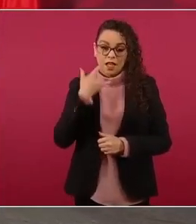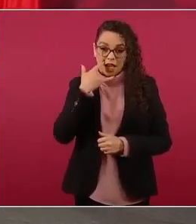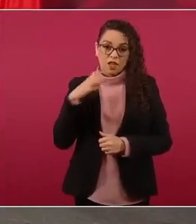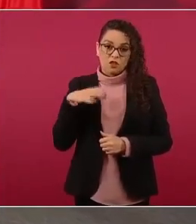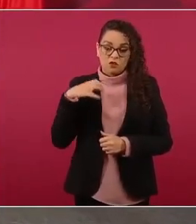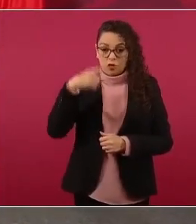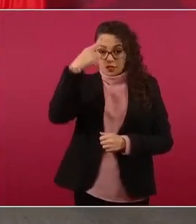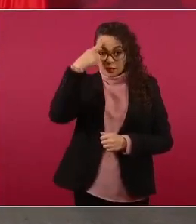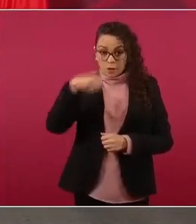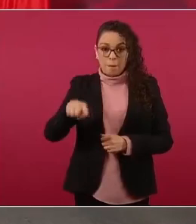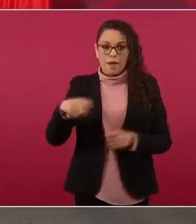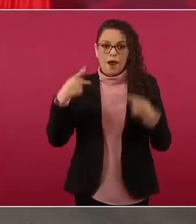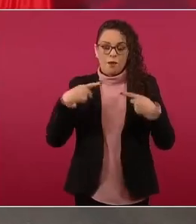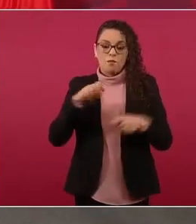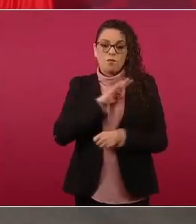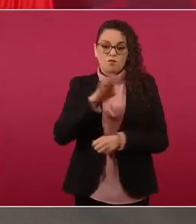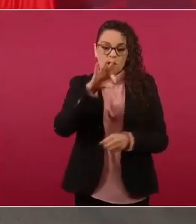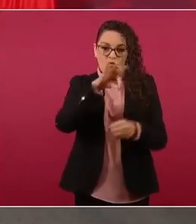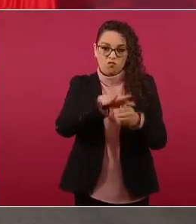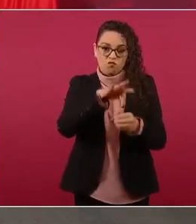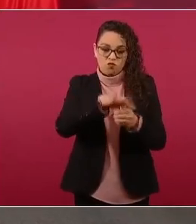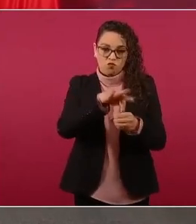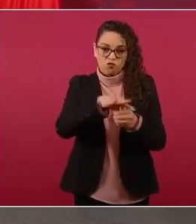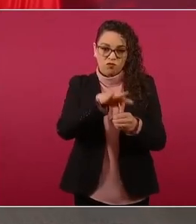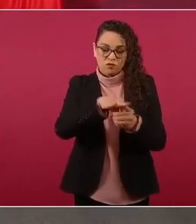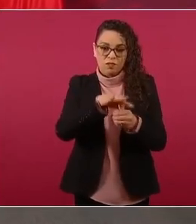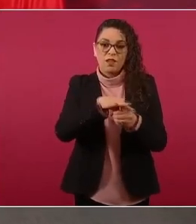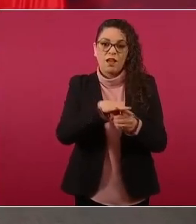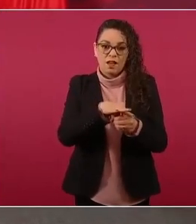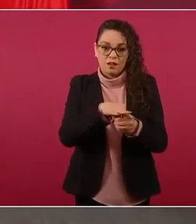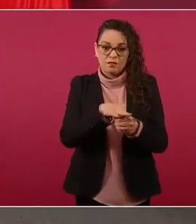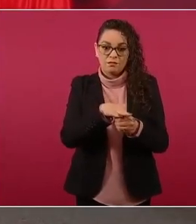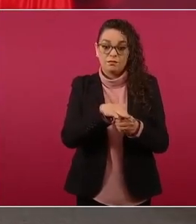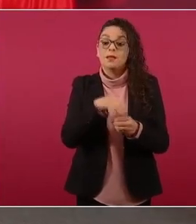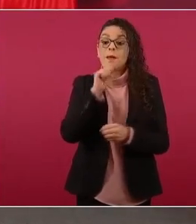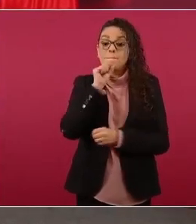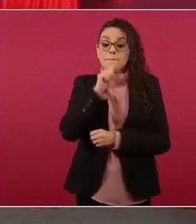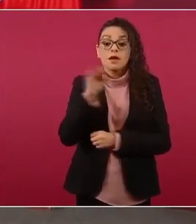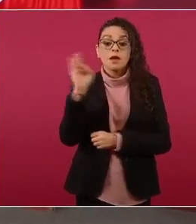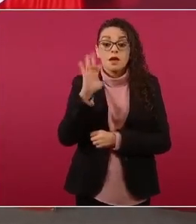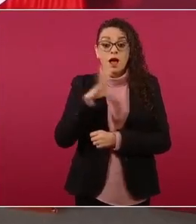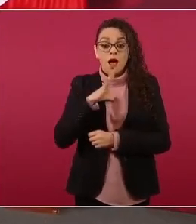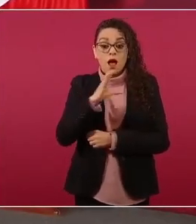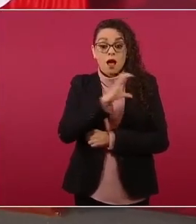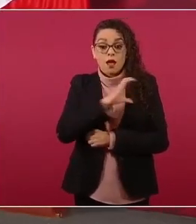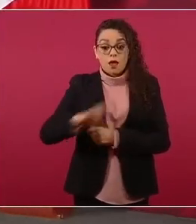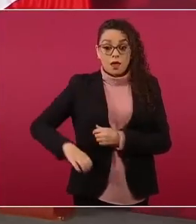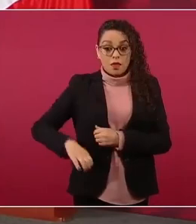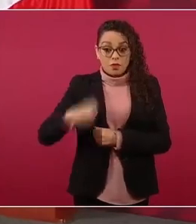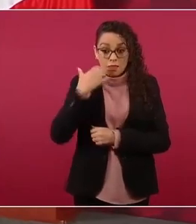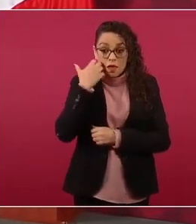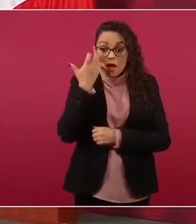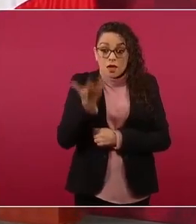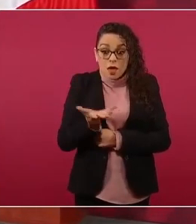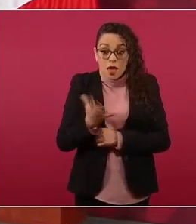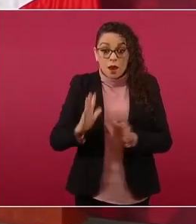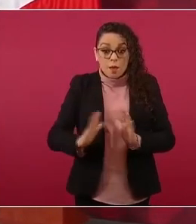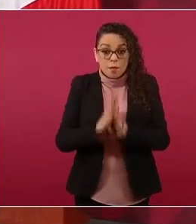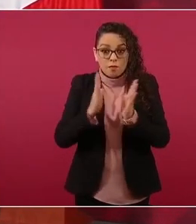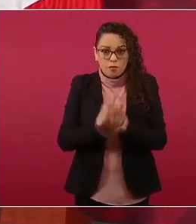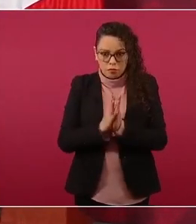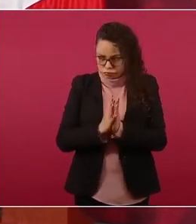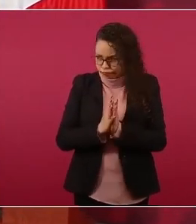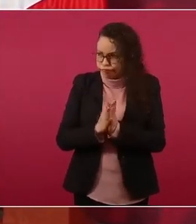votar, y también si hay candidatos que puedan postularse, tienen